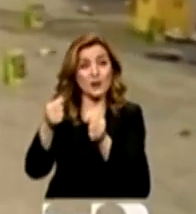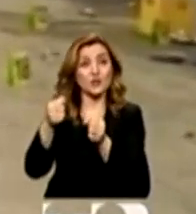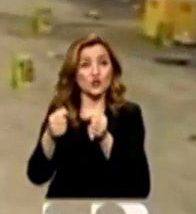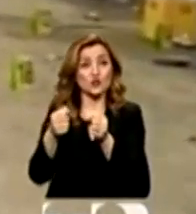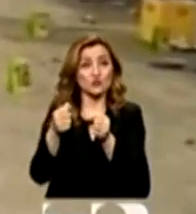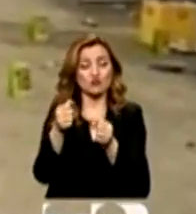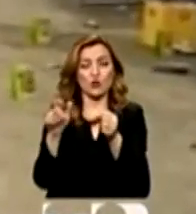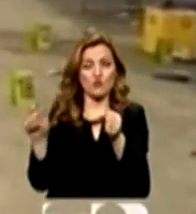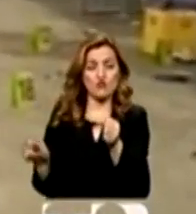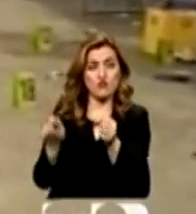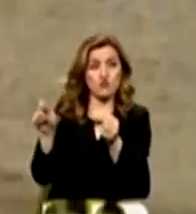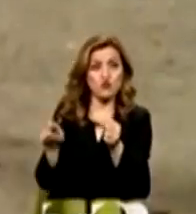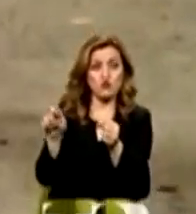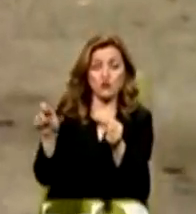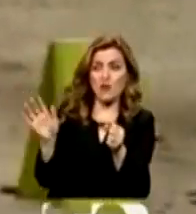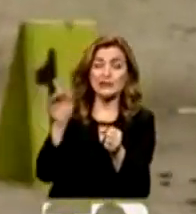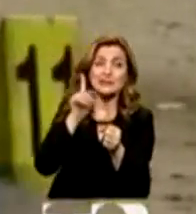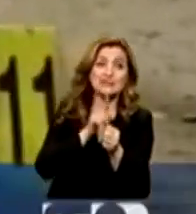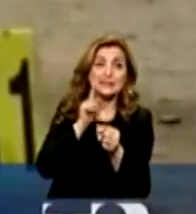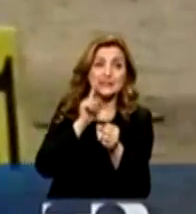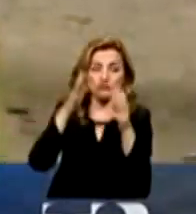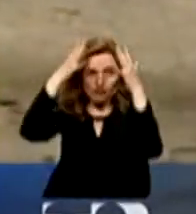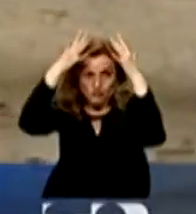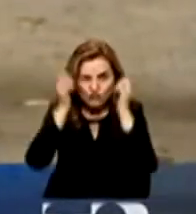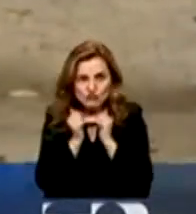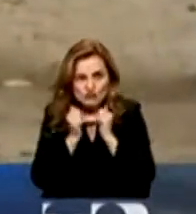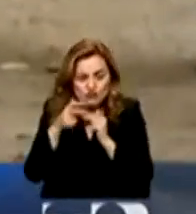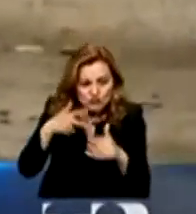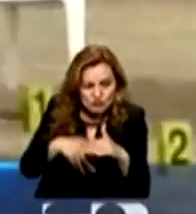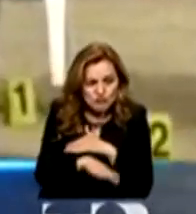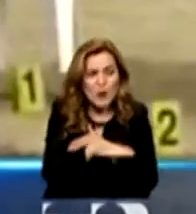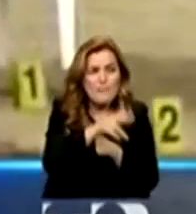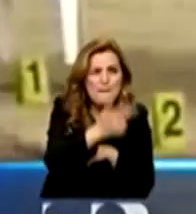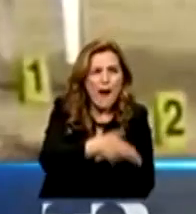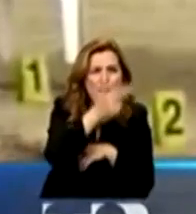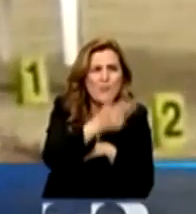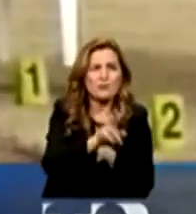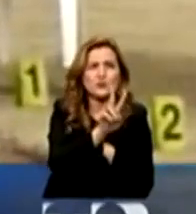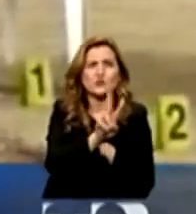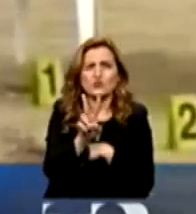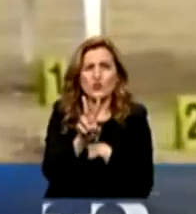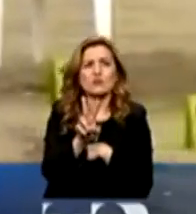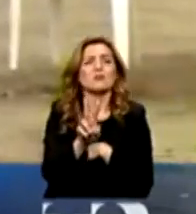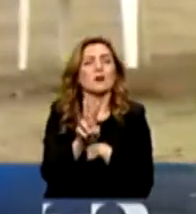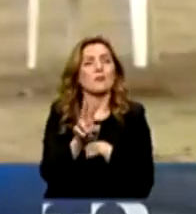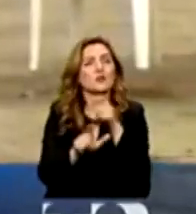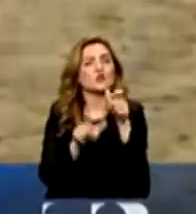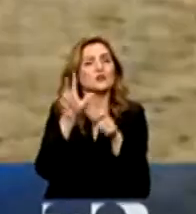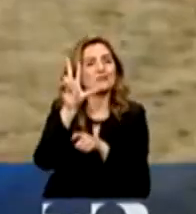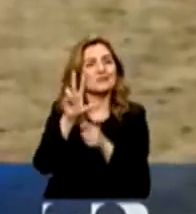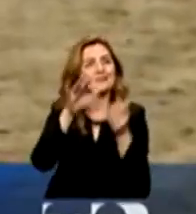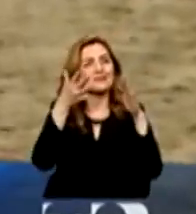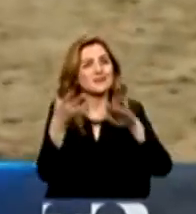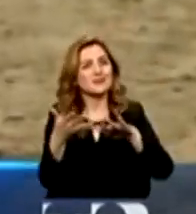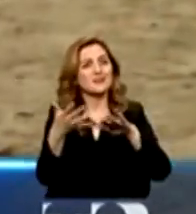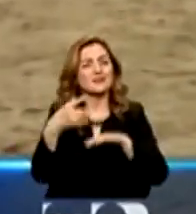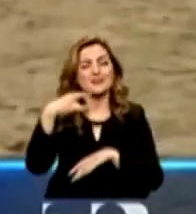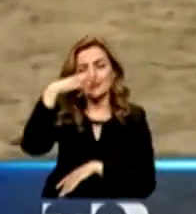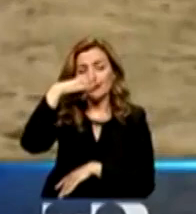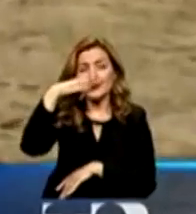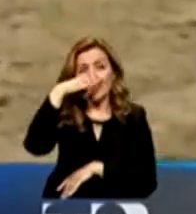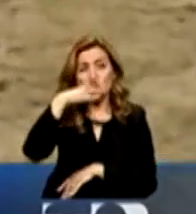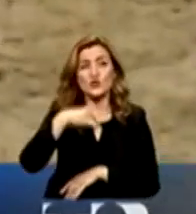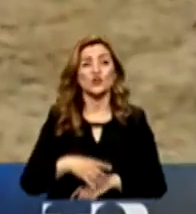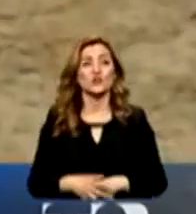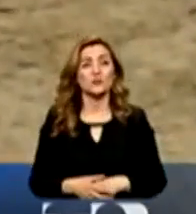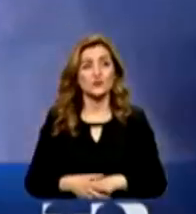vidrios oscuros llegaran encapuchados y propinaran 22 disparos, que cegaron la vida de 3 ciudadanos, entre ellos un menor de